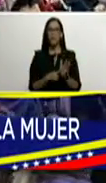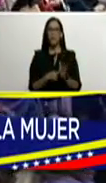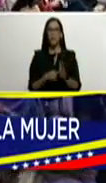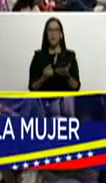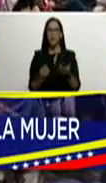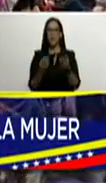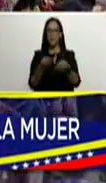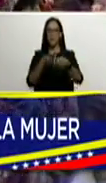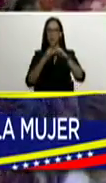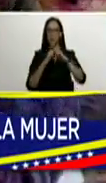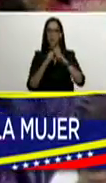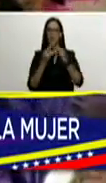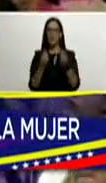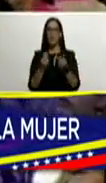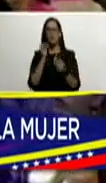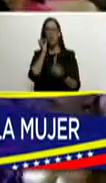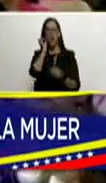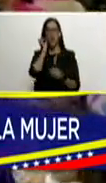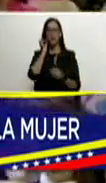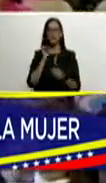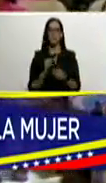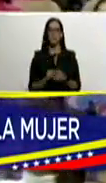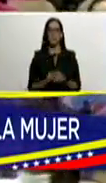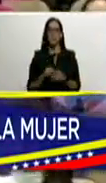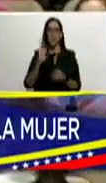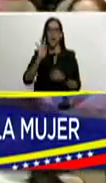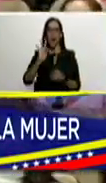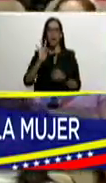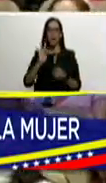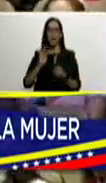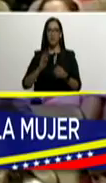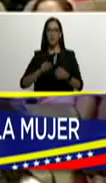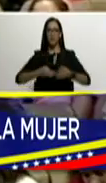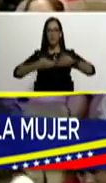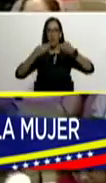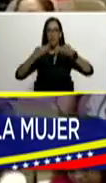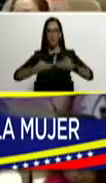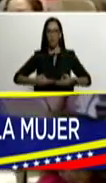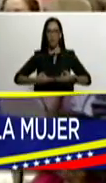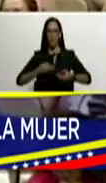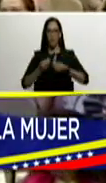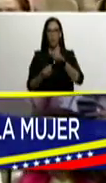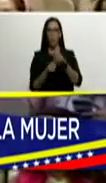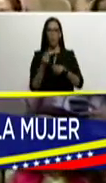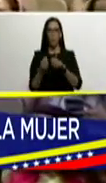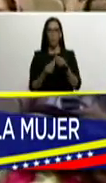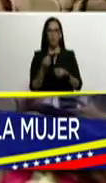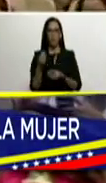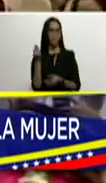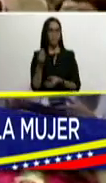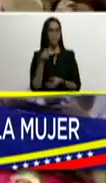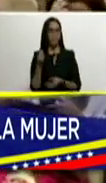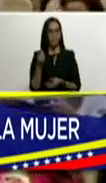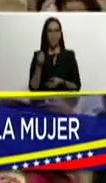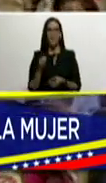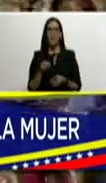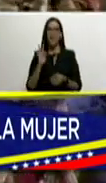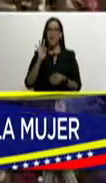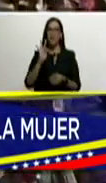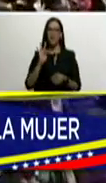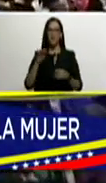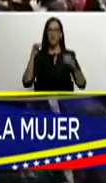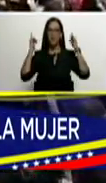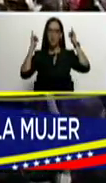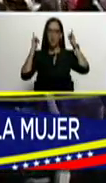de los créditos, el Credit Mujer, la F de formalización, cómo hacerlo, y la F de feria,